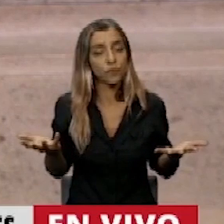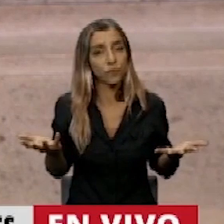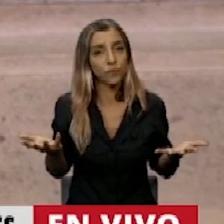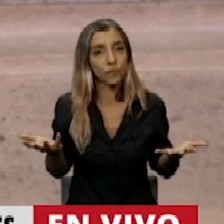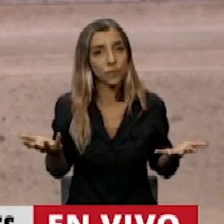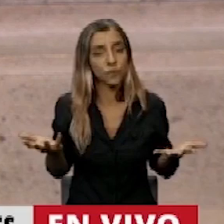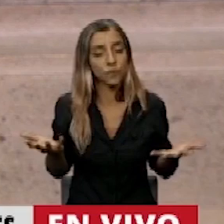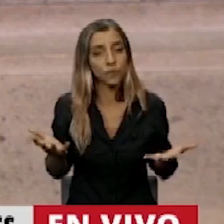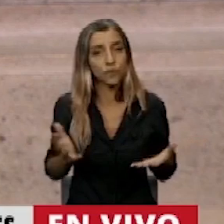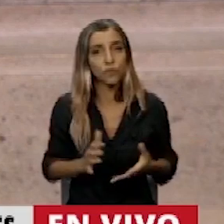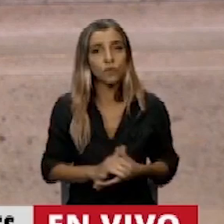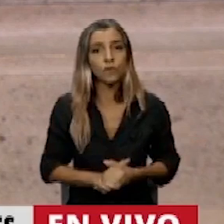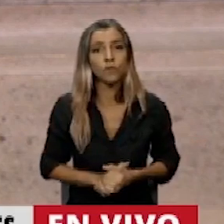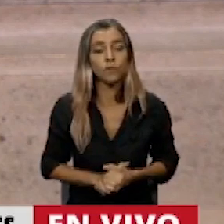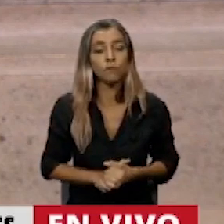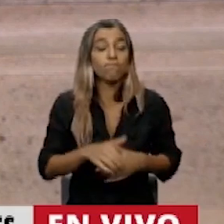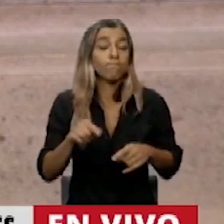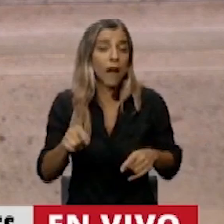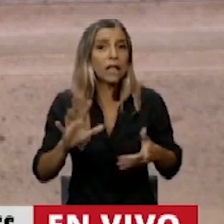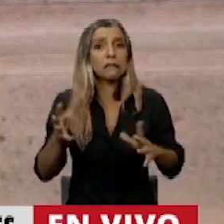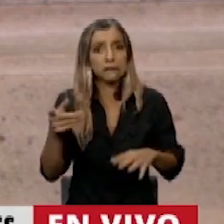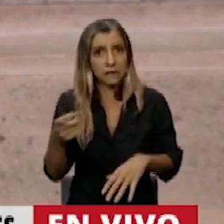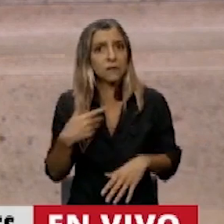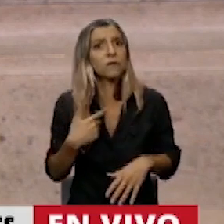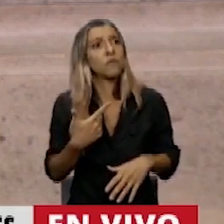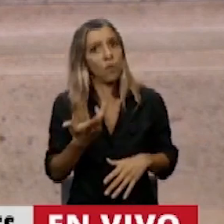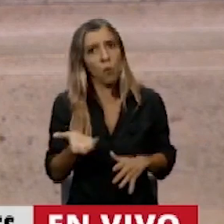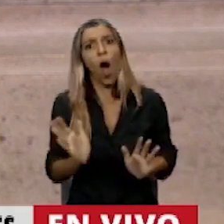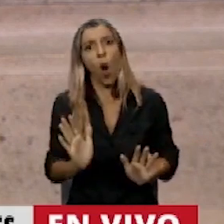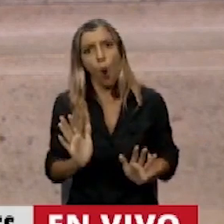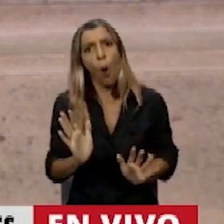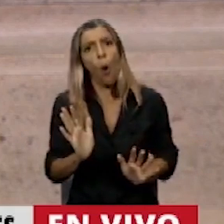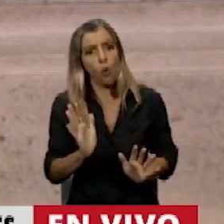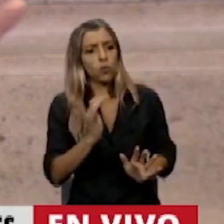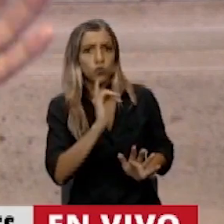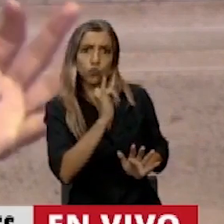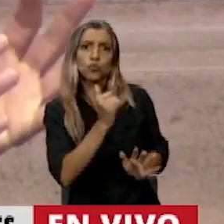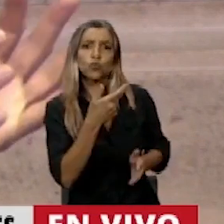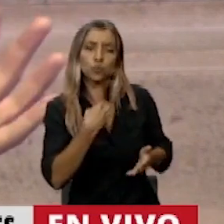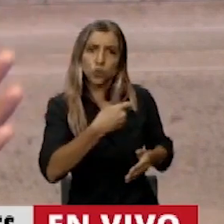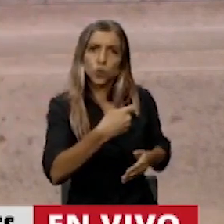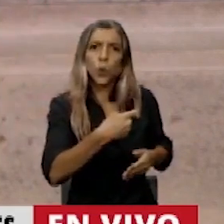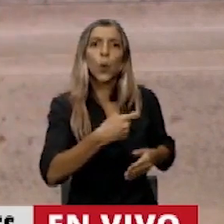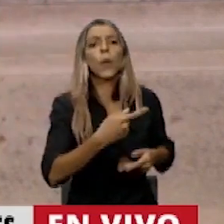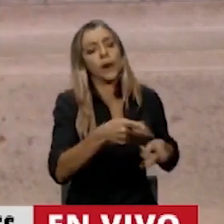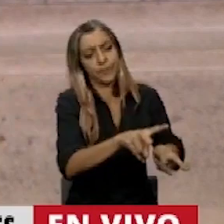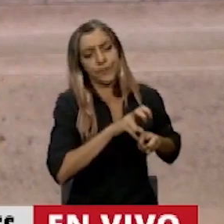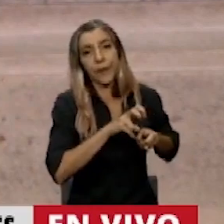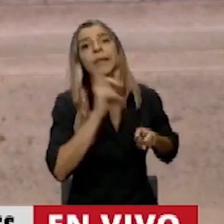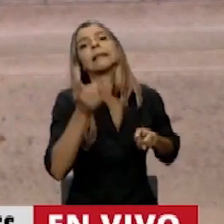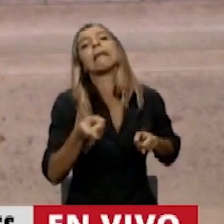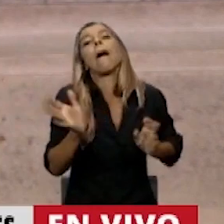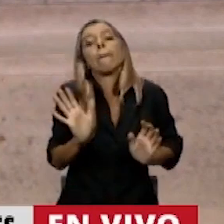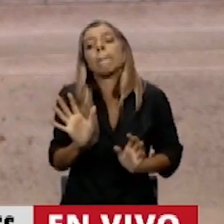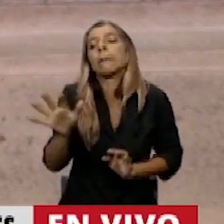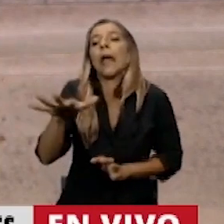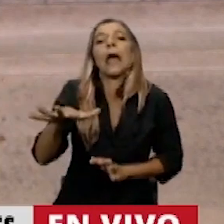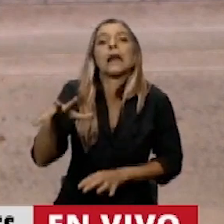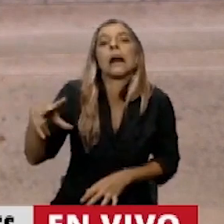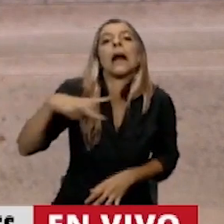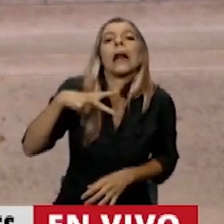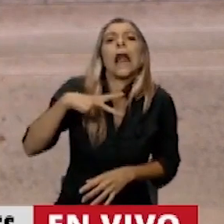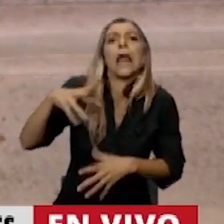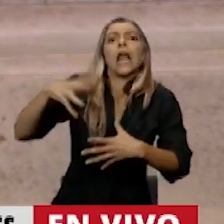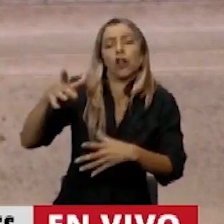efectivamente, el argumento es, bueno, mirá que le sacamos a los jubilados, pero también le sacamos a los mega ricos.